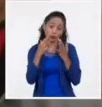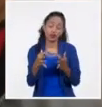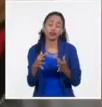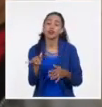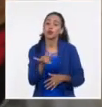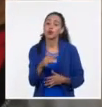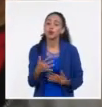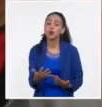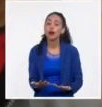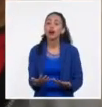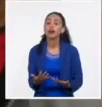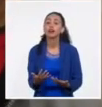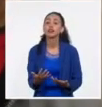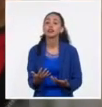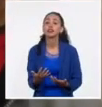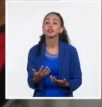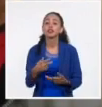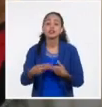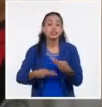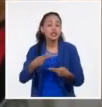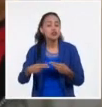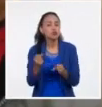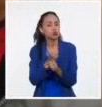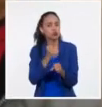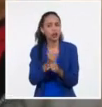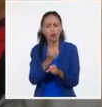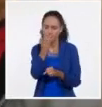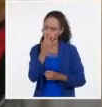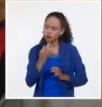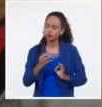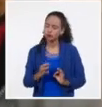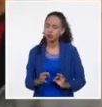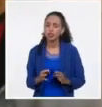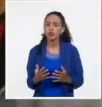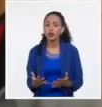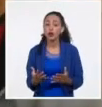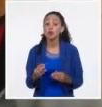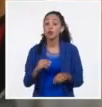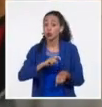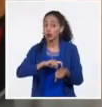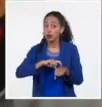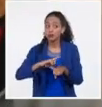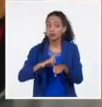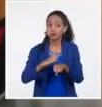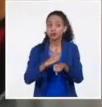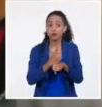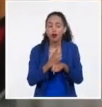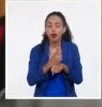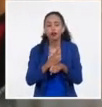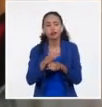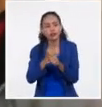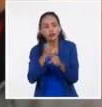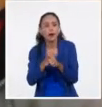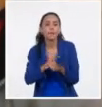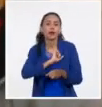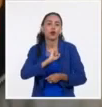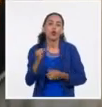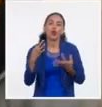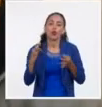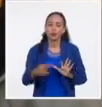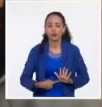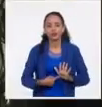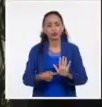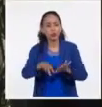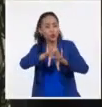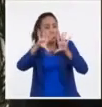y realmente se ha venido haciendo un trabajo muy serio de bastante tiempo en lograr un documento que abarque lo